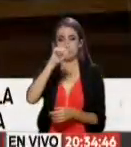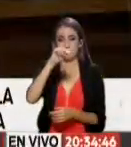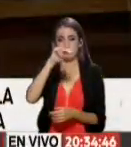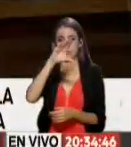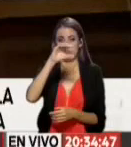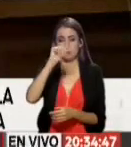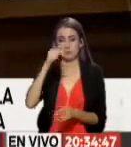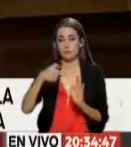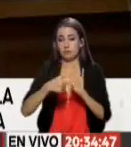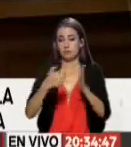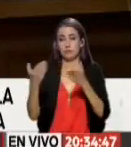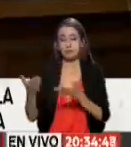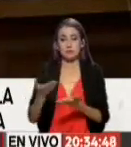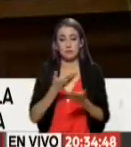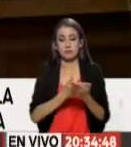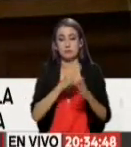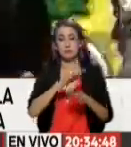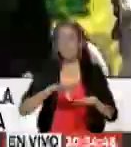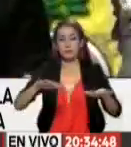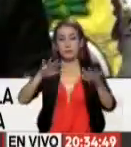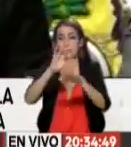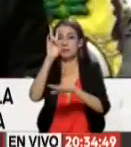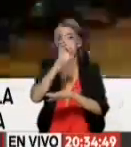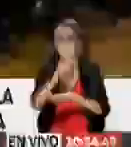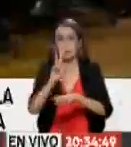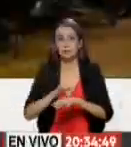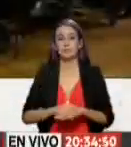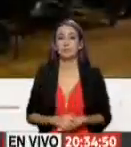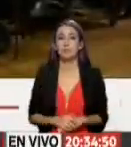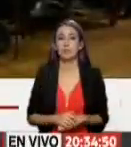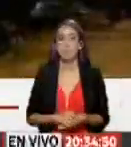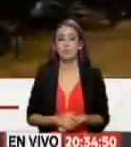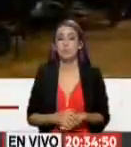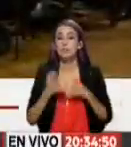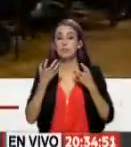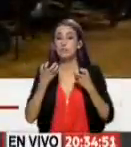se resuelvan en beneficio del pueblo venezolano. Deseamos, digo,